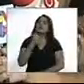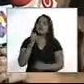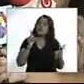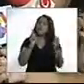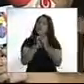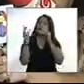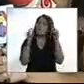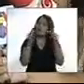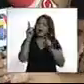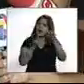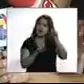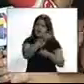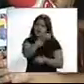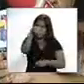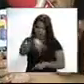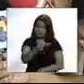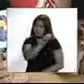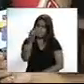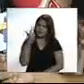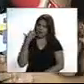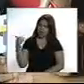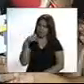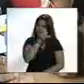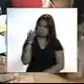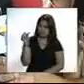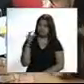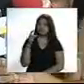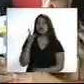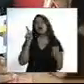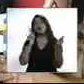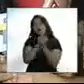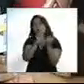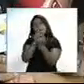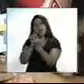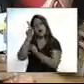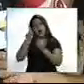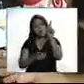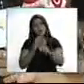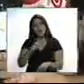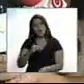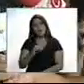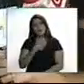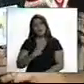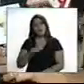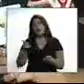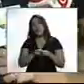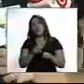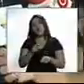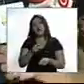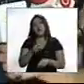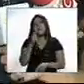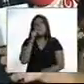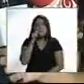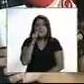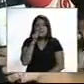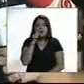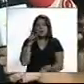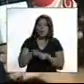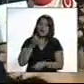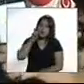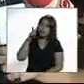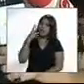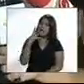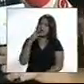conversando a algunos patrulleros esta semana, algunos a los jóvenes del partido, que nos hizo como hace el buen padre cuando su hijo se